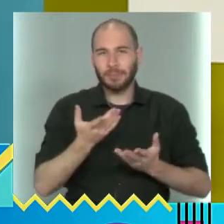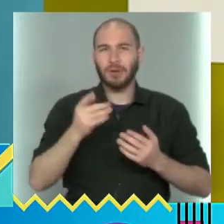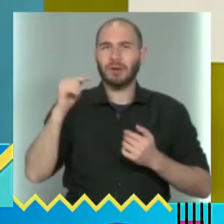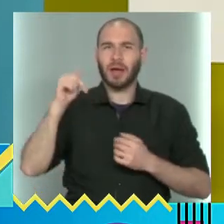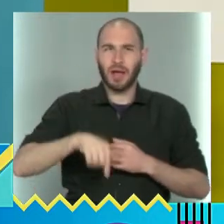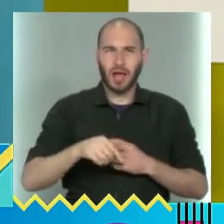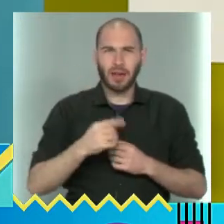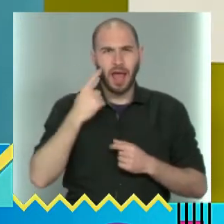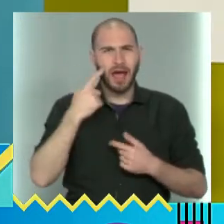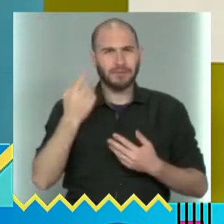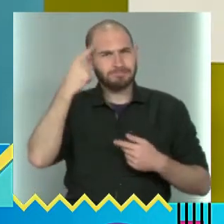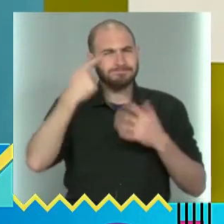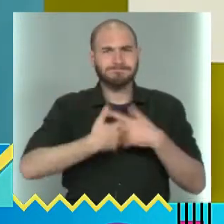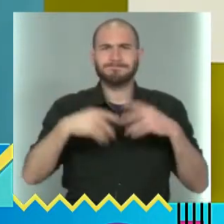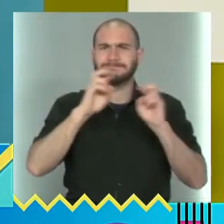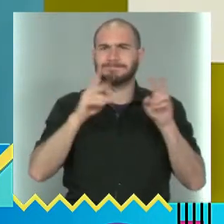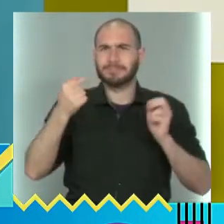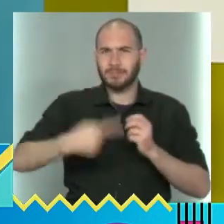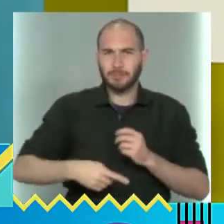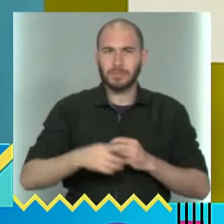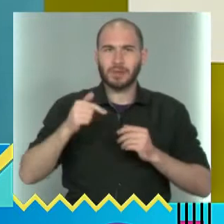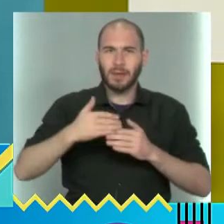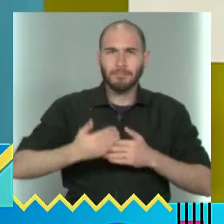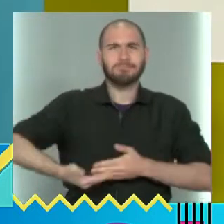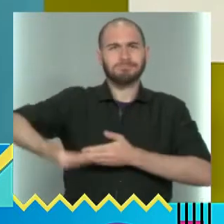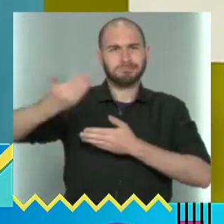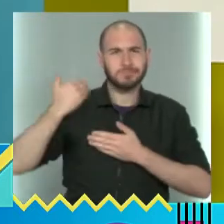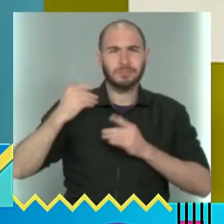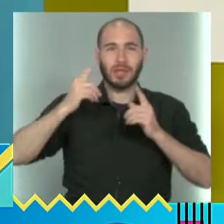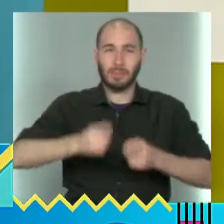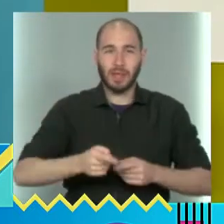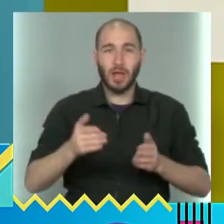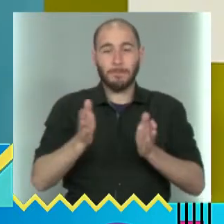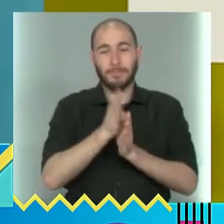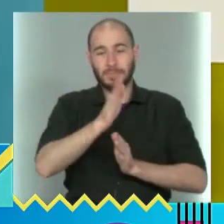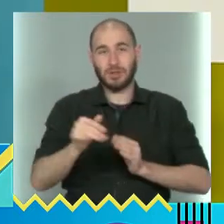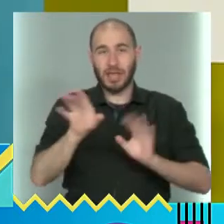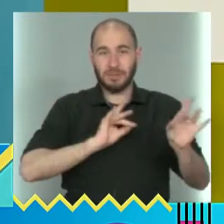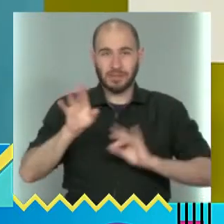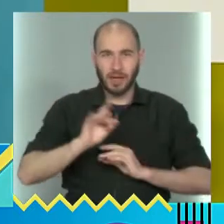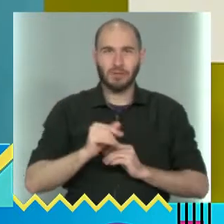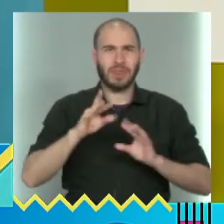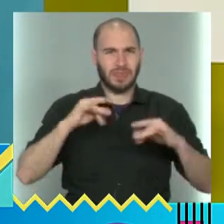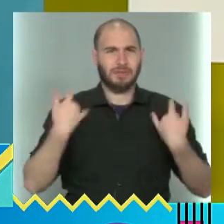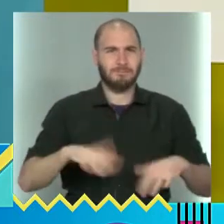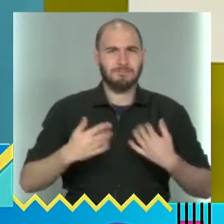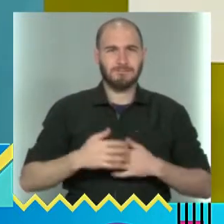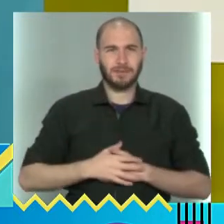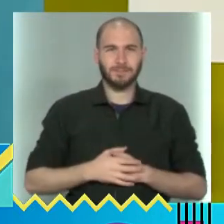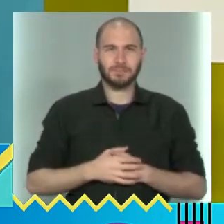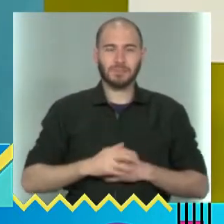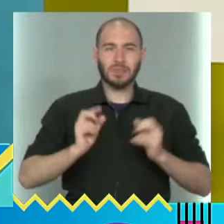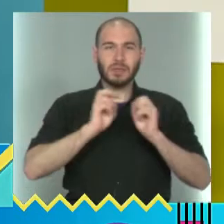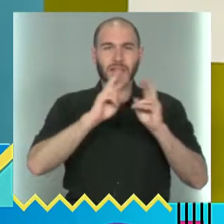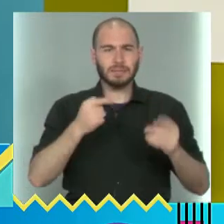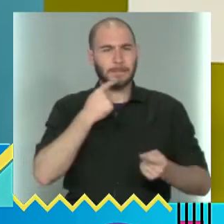lleva a ver qué pensamos sobre esto. Vamos a ir mucho más atrás y por supuesto eso lo vamos a hacer con nuestros invitados. Un tema muy complejo, un tema que nos lleva